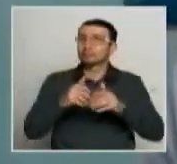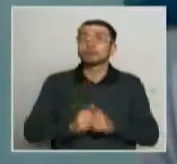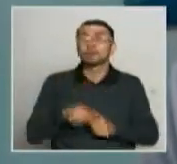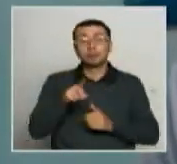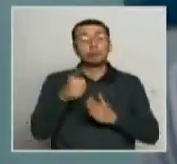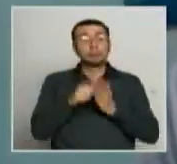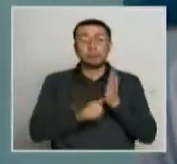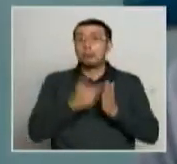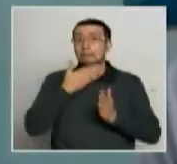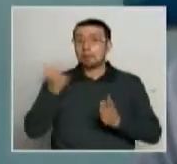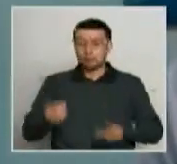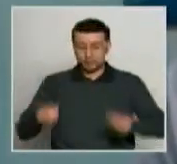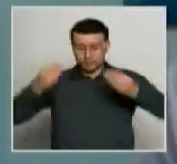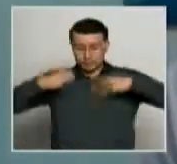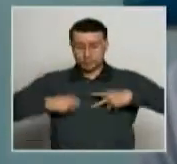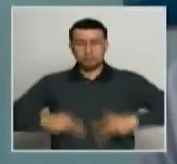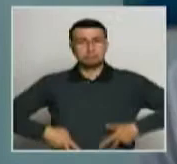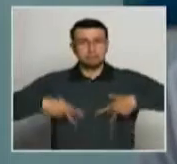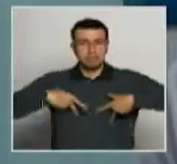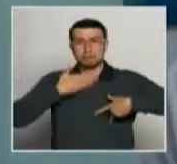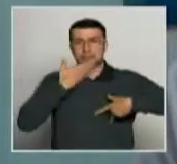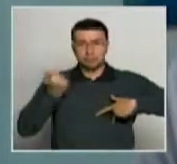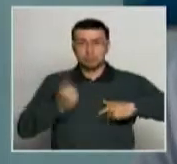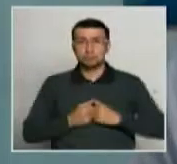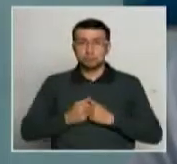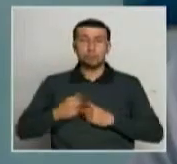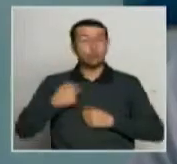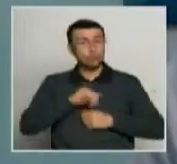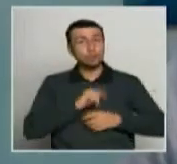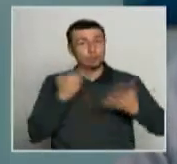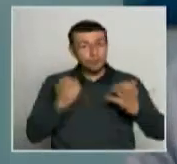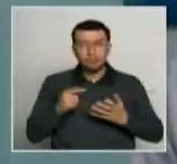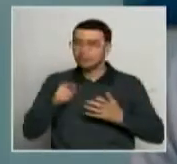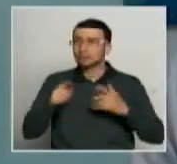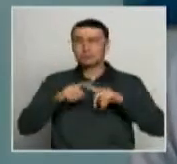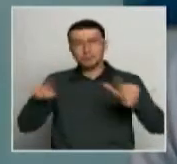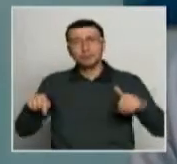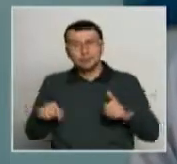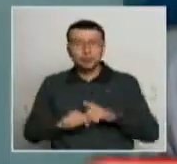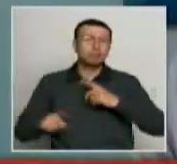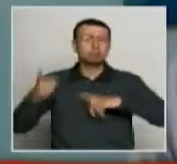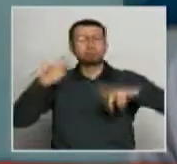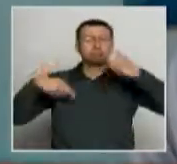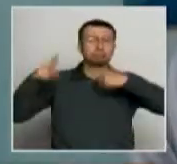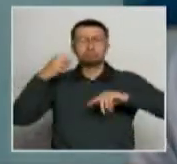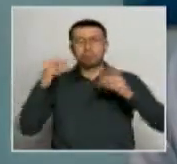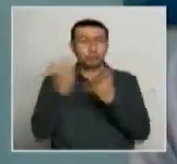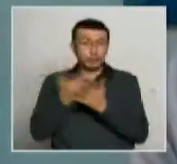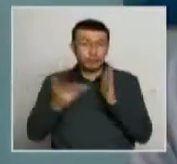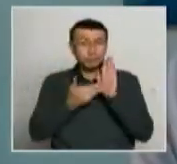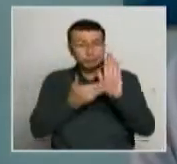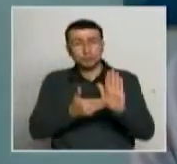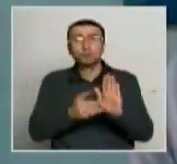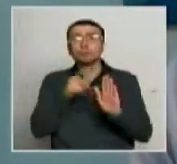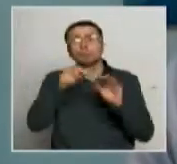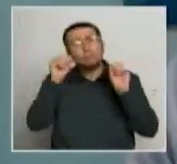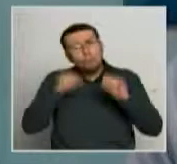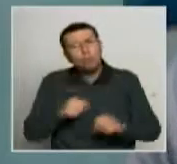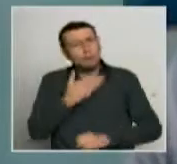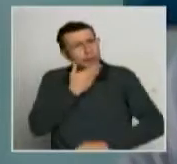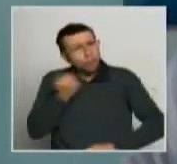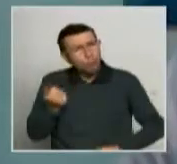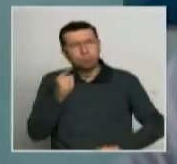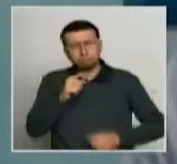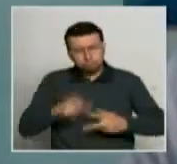para mejorar nuestras condiciones de vida. Queremos que con todos estos espacios ustedes tengan la posibilidad de mejorar cada vez